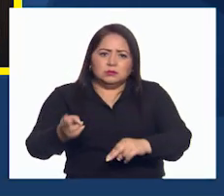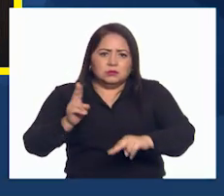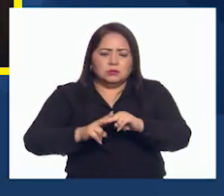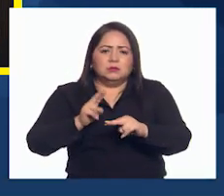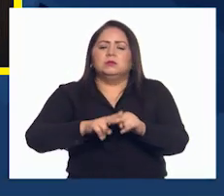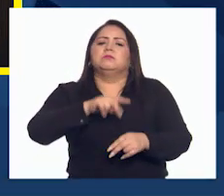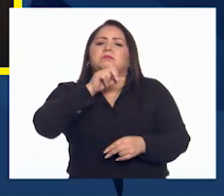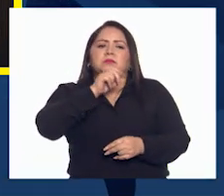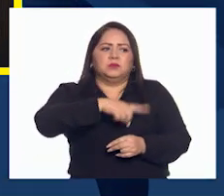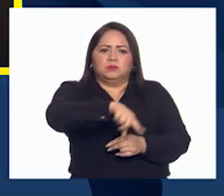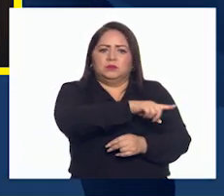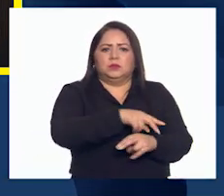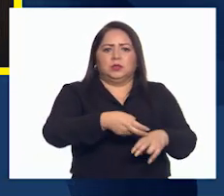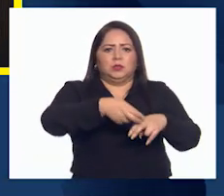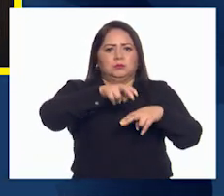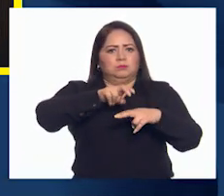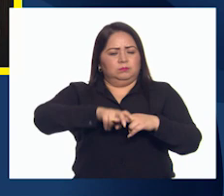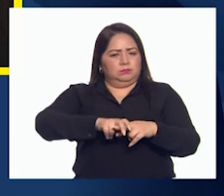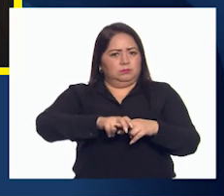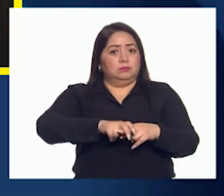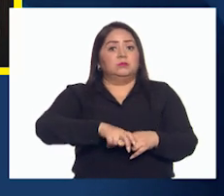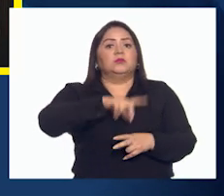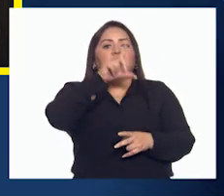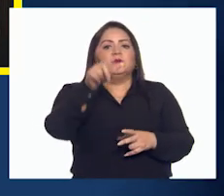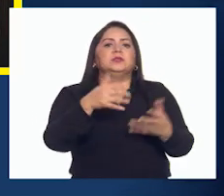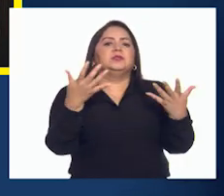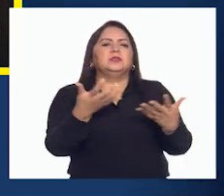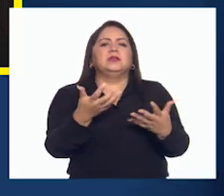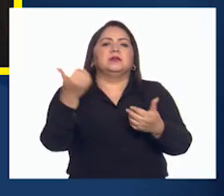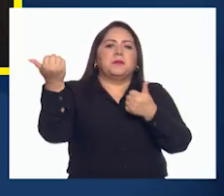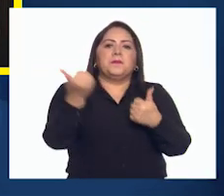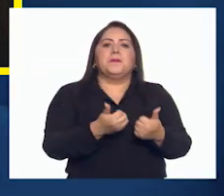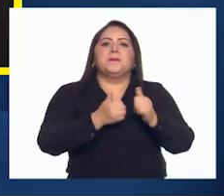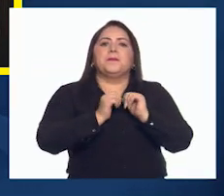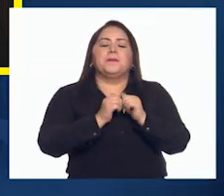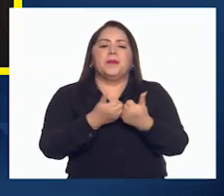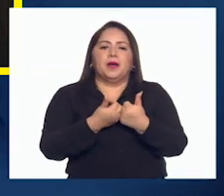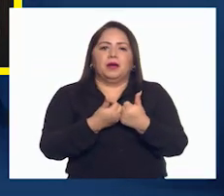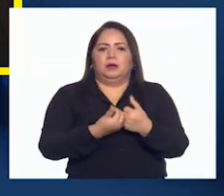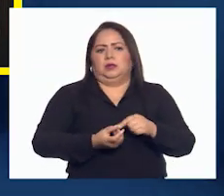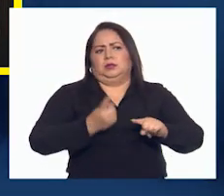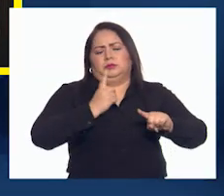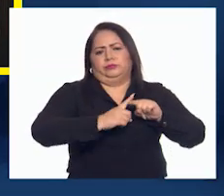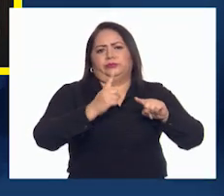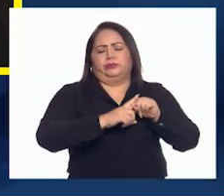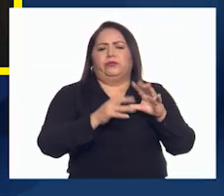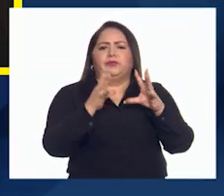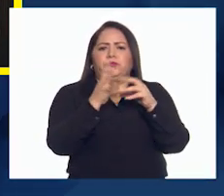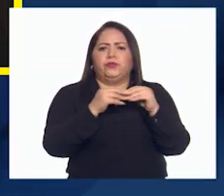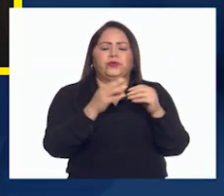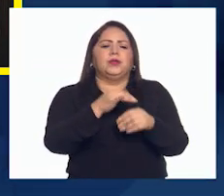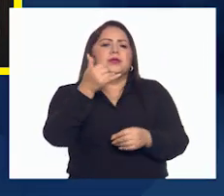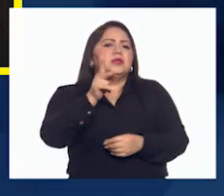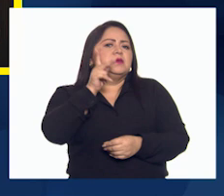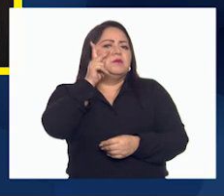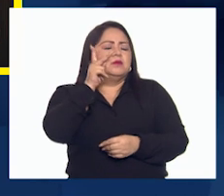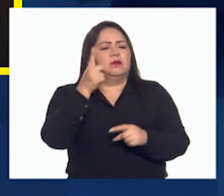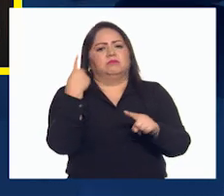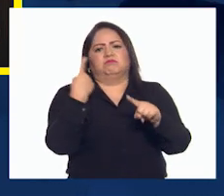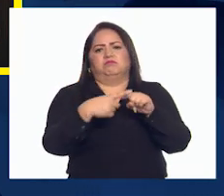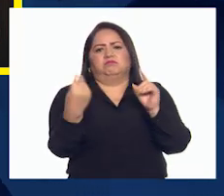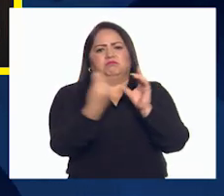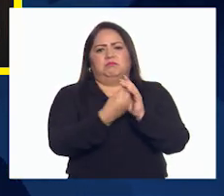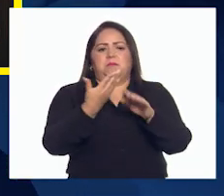y también ellos tomaron asiento, e hicieron traer pan, gran variedad de frutas y vino de muchas